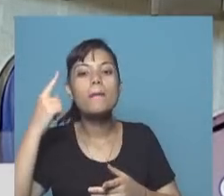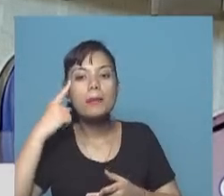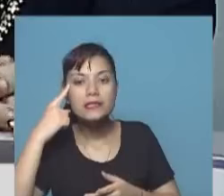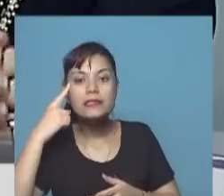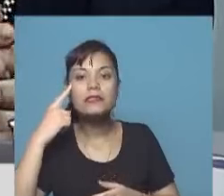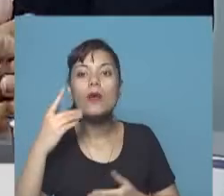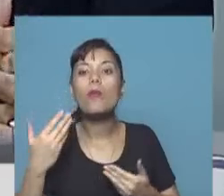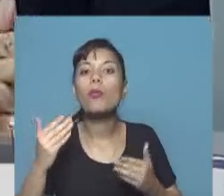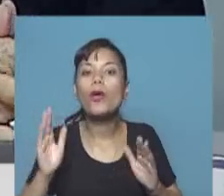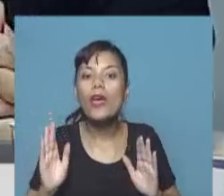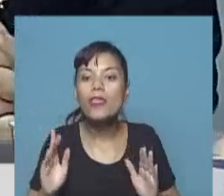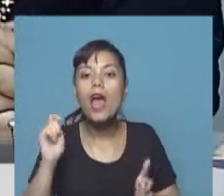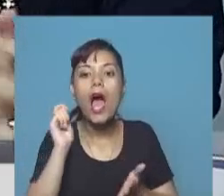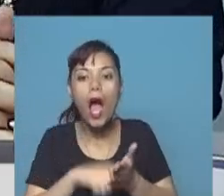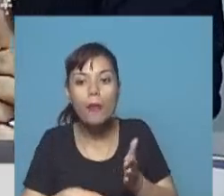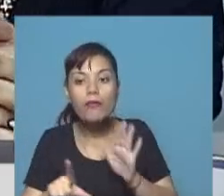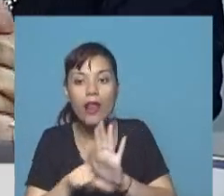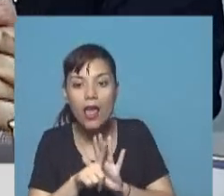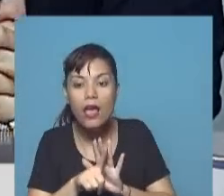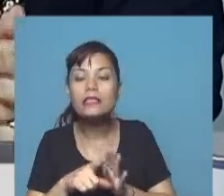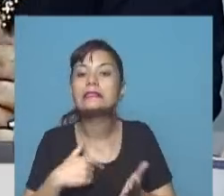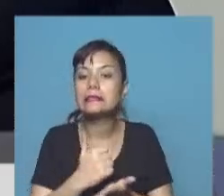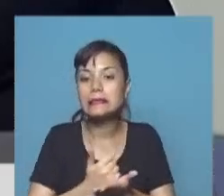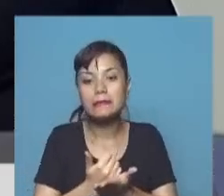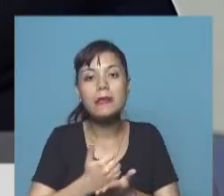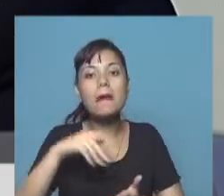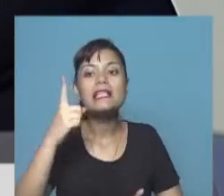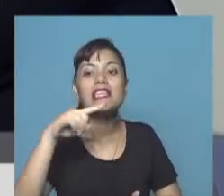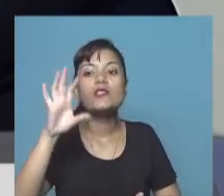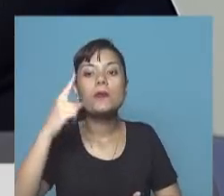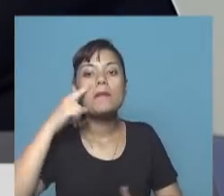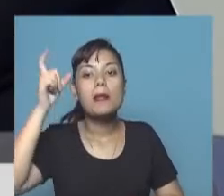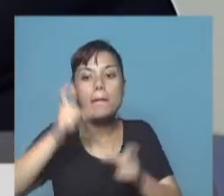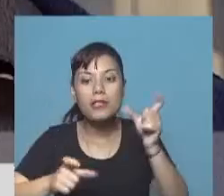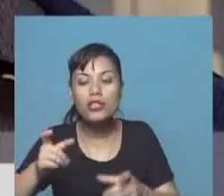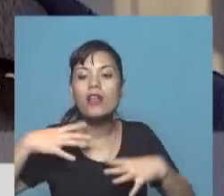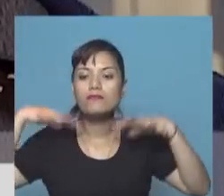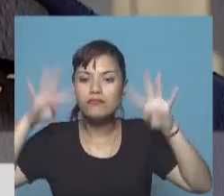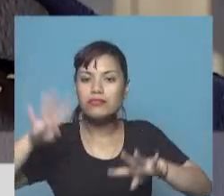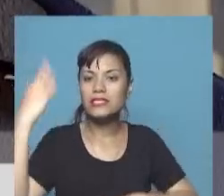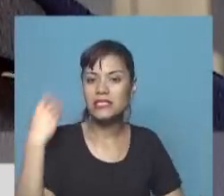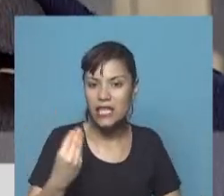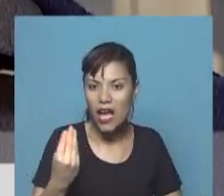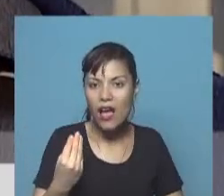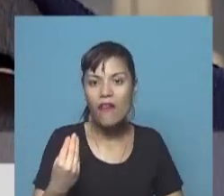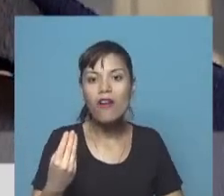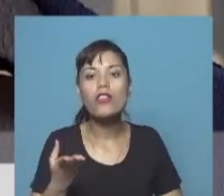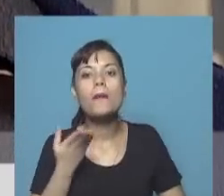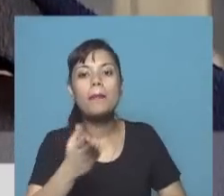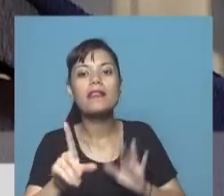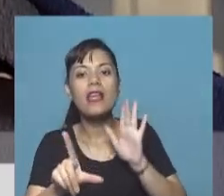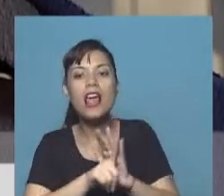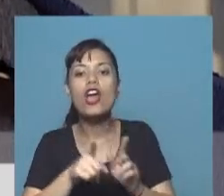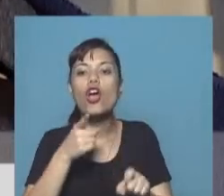que podrá aprobarse esta ley? Bueno, esperamos, ¿no? Más de 150.000 personas marchamos el sábado pasado pidiendo la